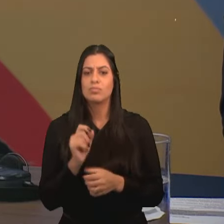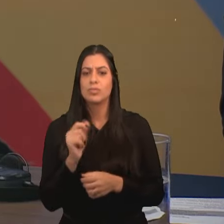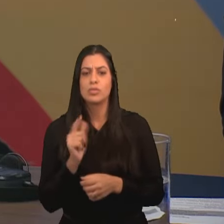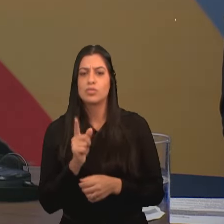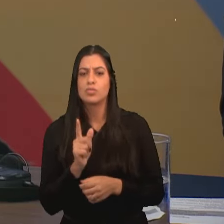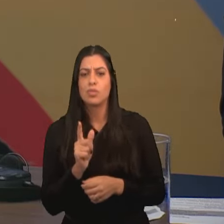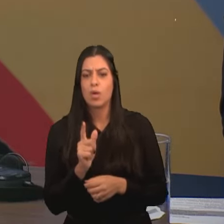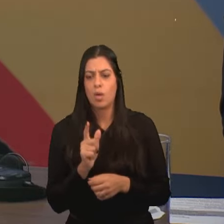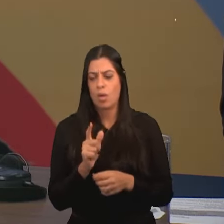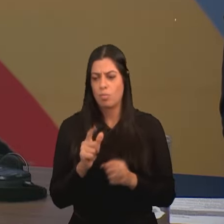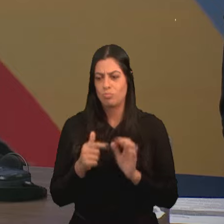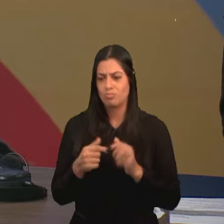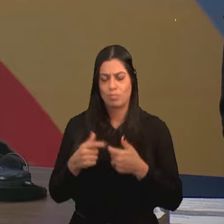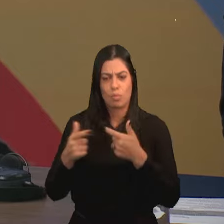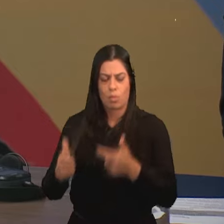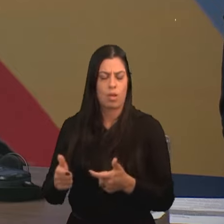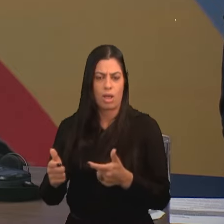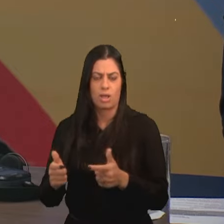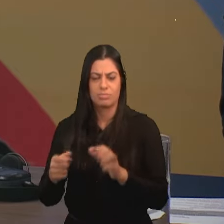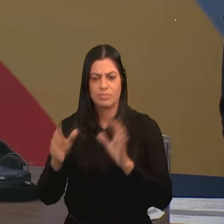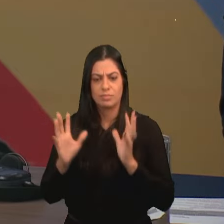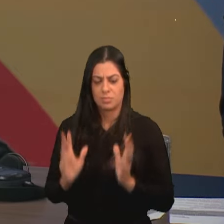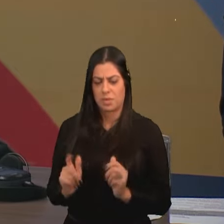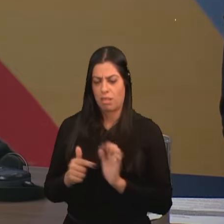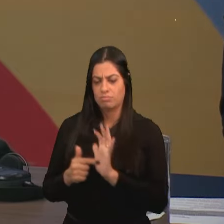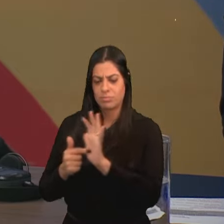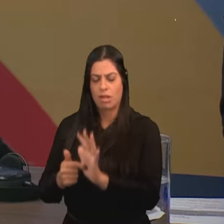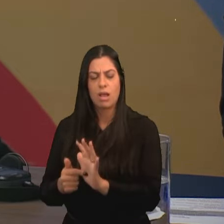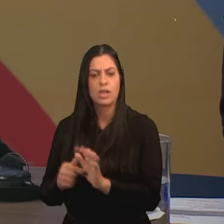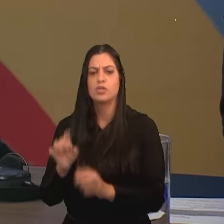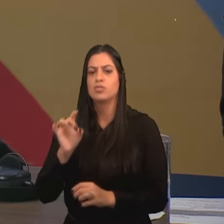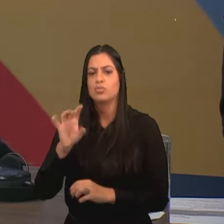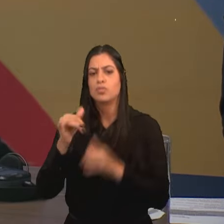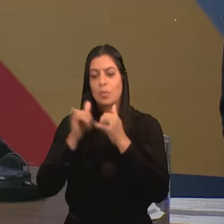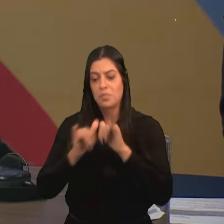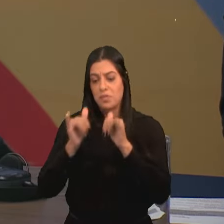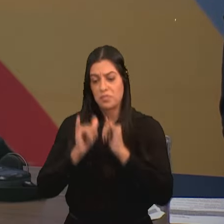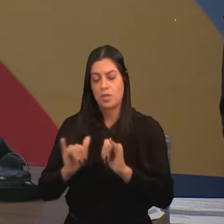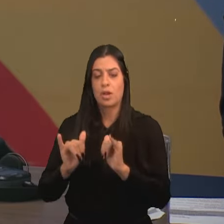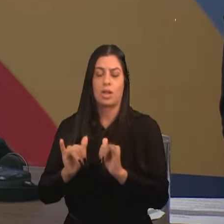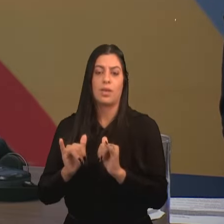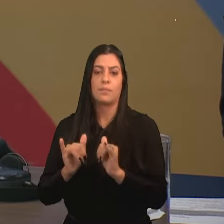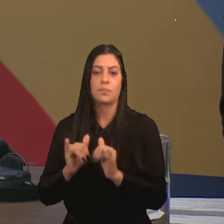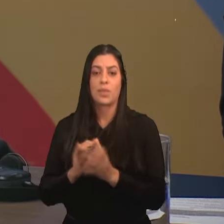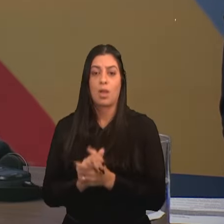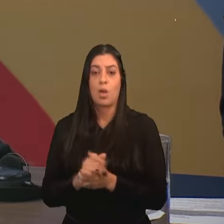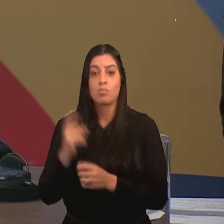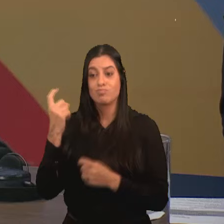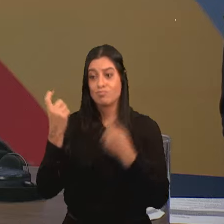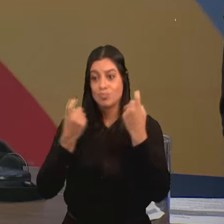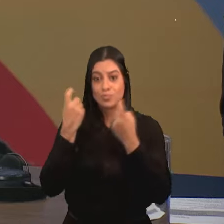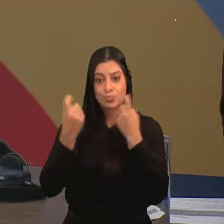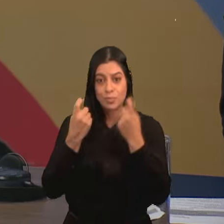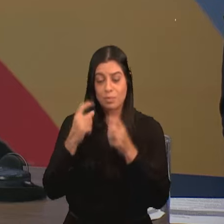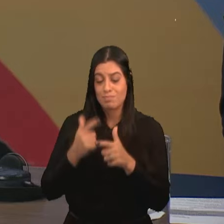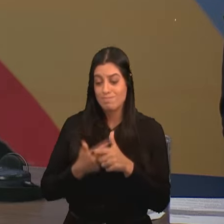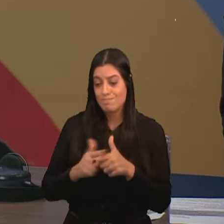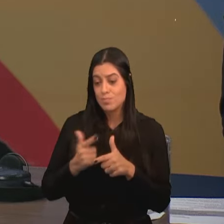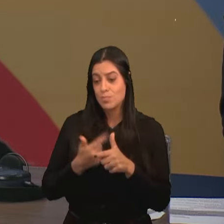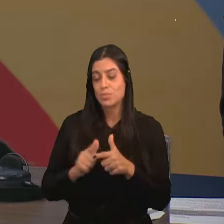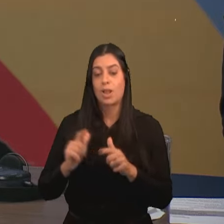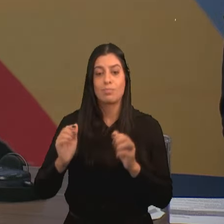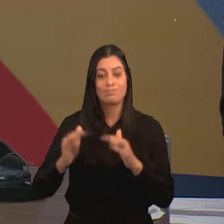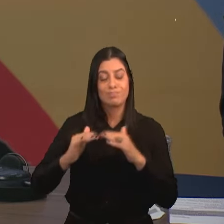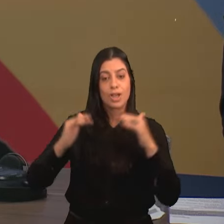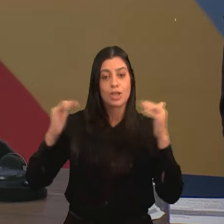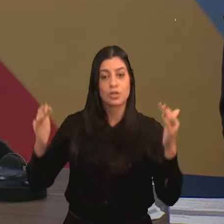que no son solo problemas de transparencia cuando hablamos del flujo de información de formación de las plataformas. Es un problema más de